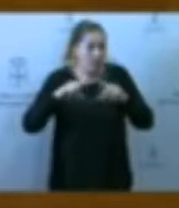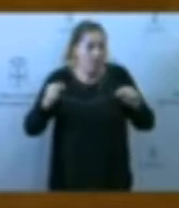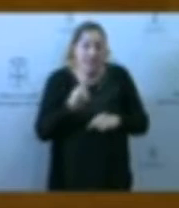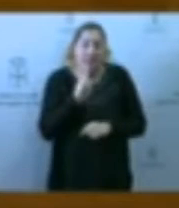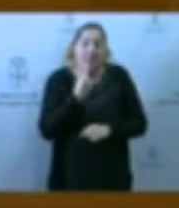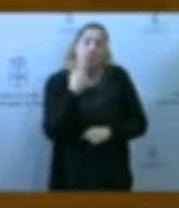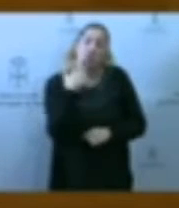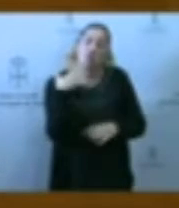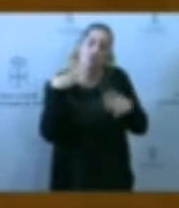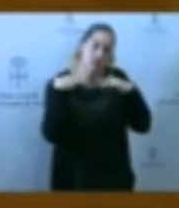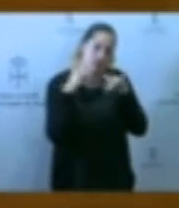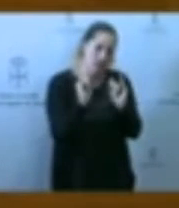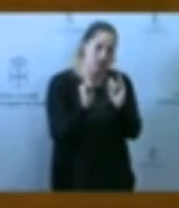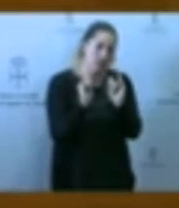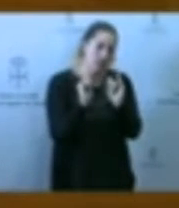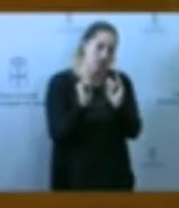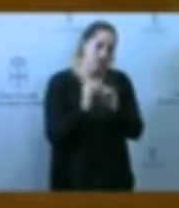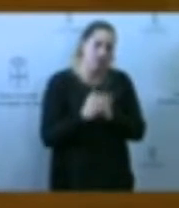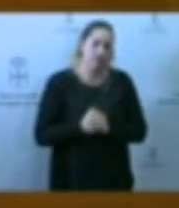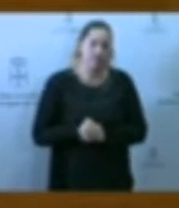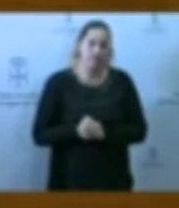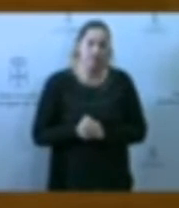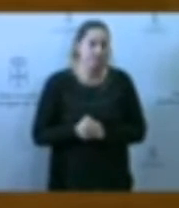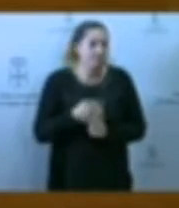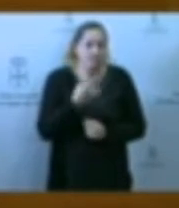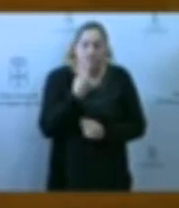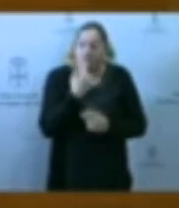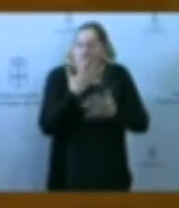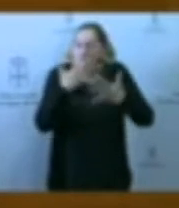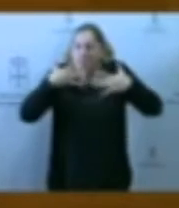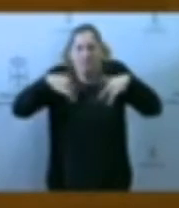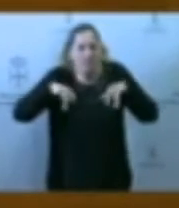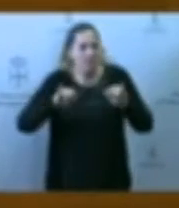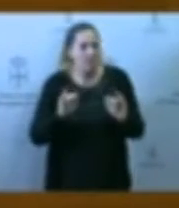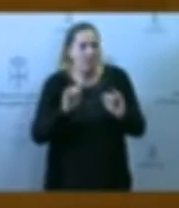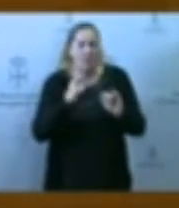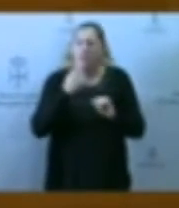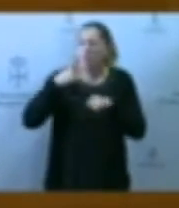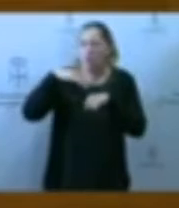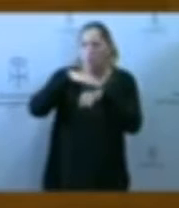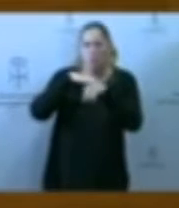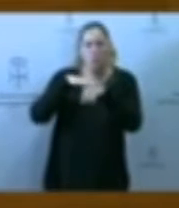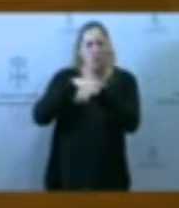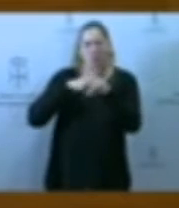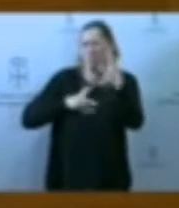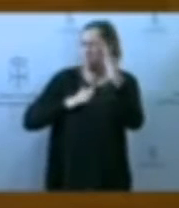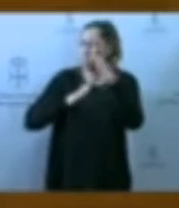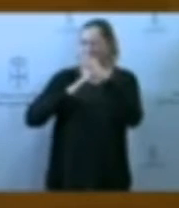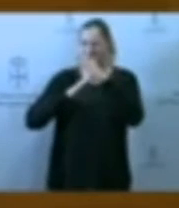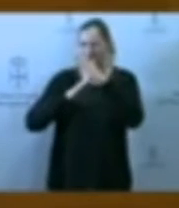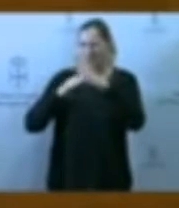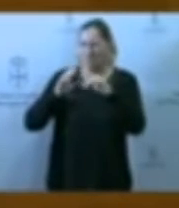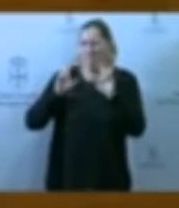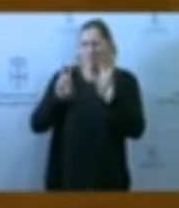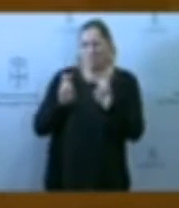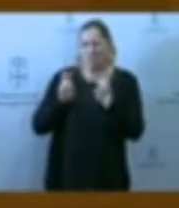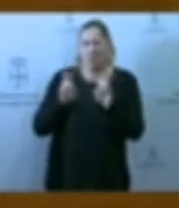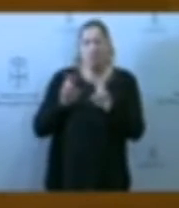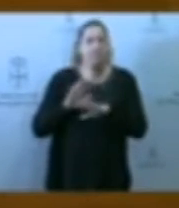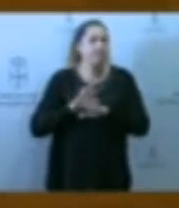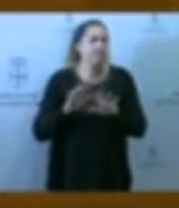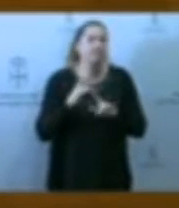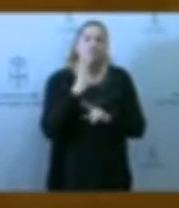esta boca mía. O sea, no ha alzado la voz para decir al Gobierno de la Nación que basta de despropósitos de este tipo. No ha dicho nada. Una